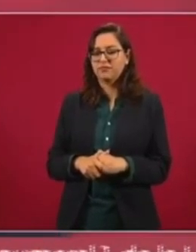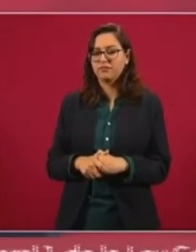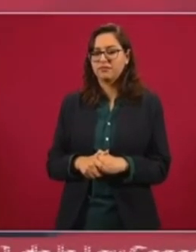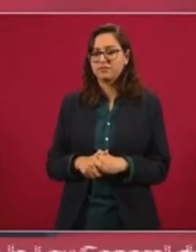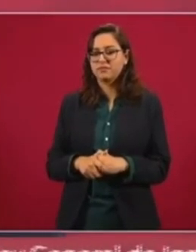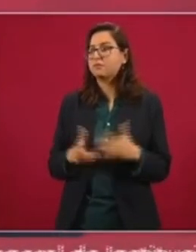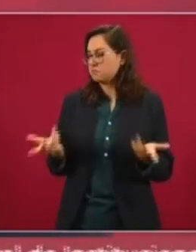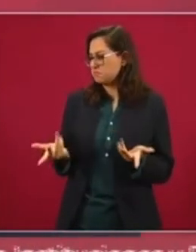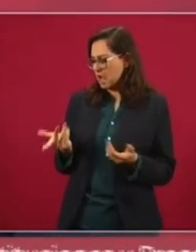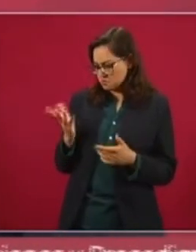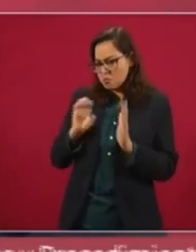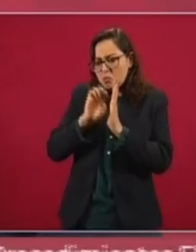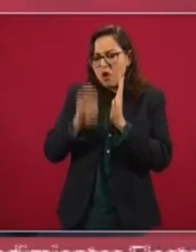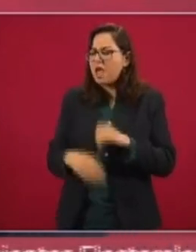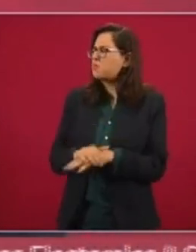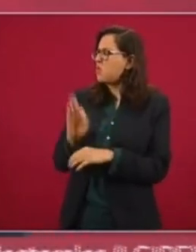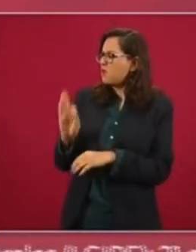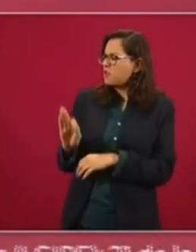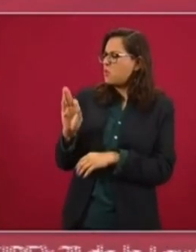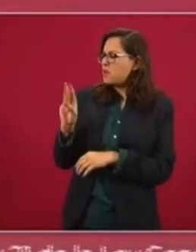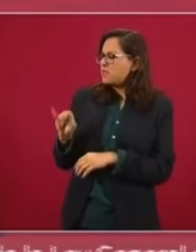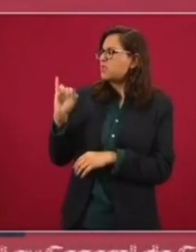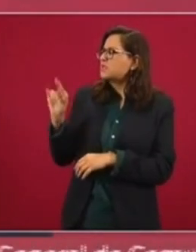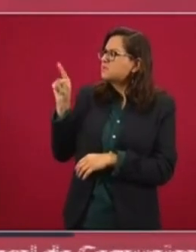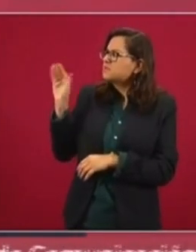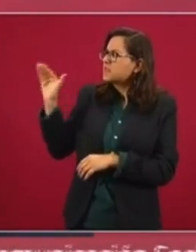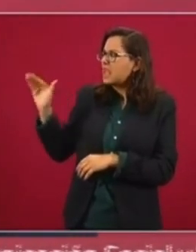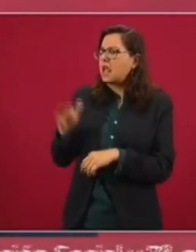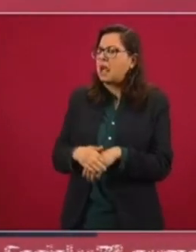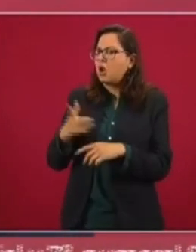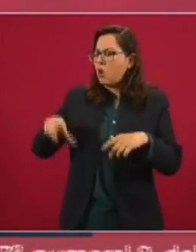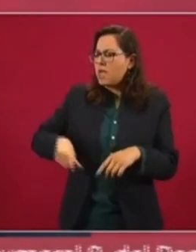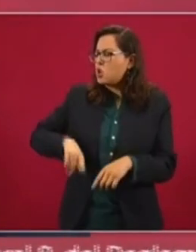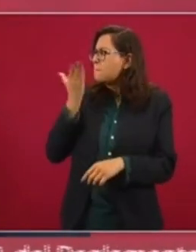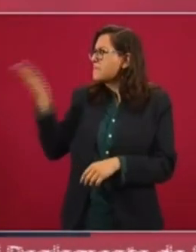procuren darle crédito, ¿no?, a los gobiernos que lo solicitan a tasa cero,